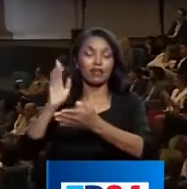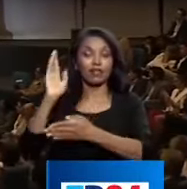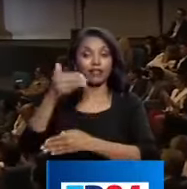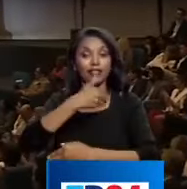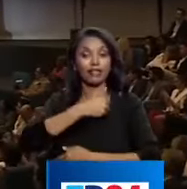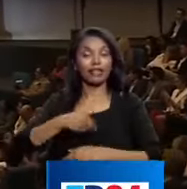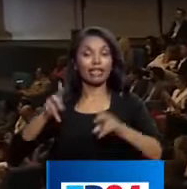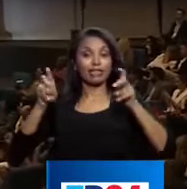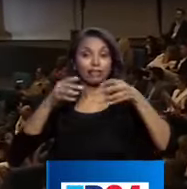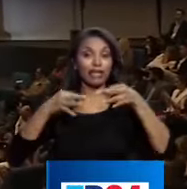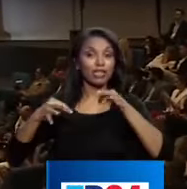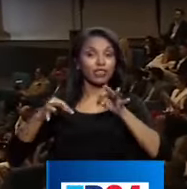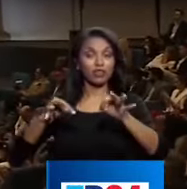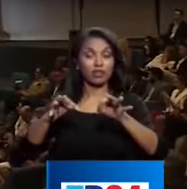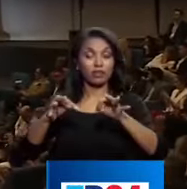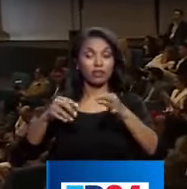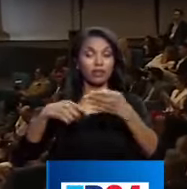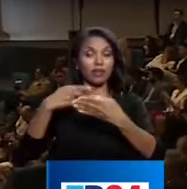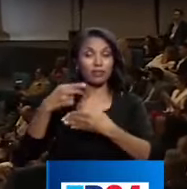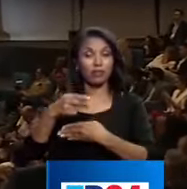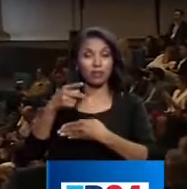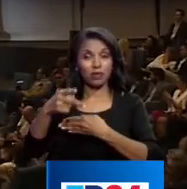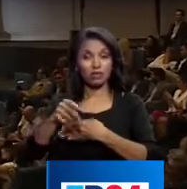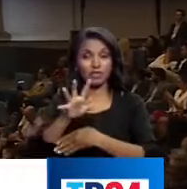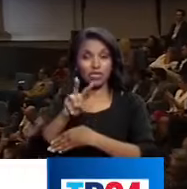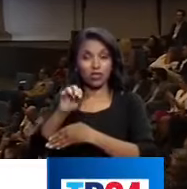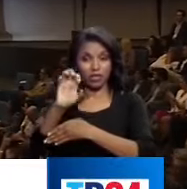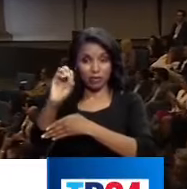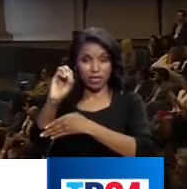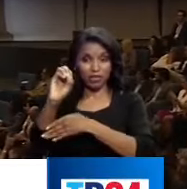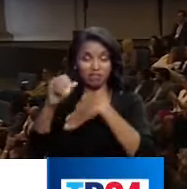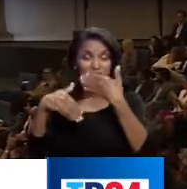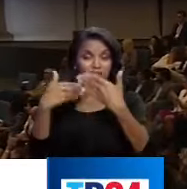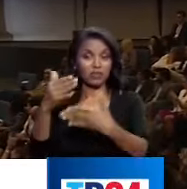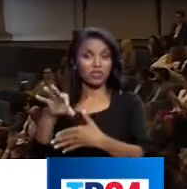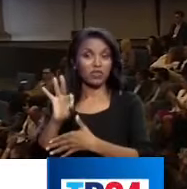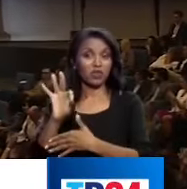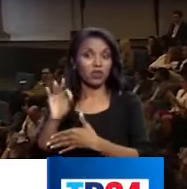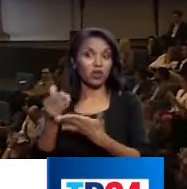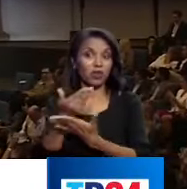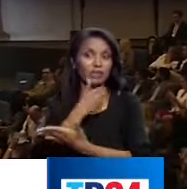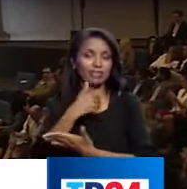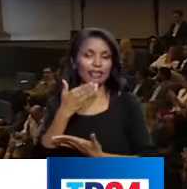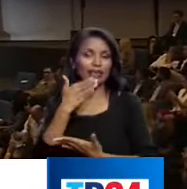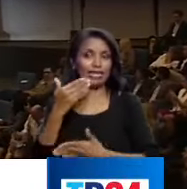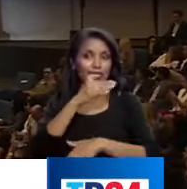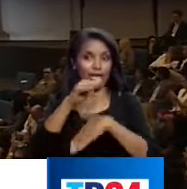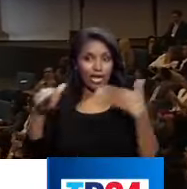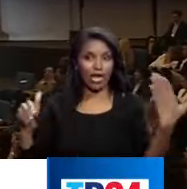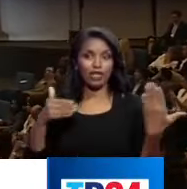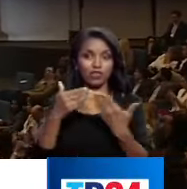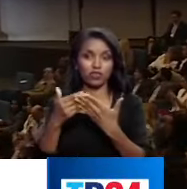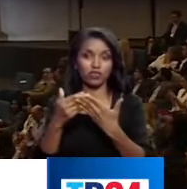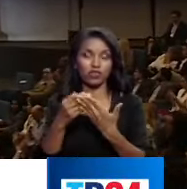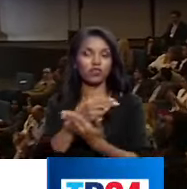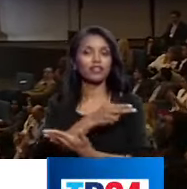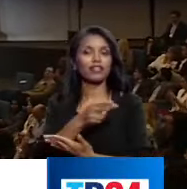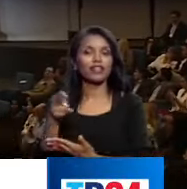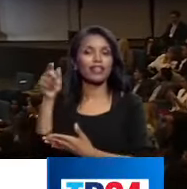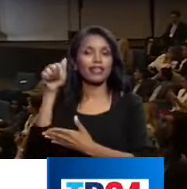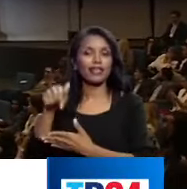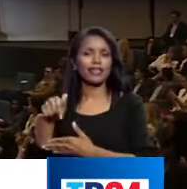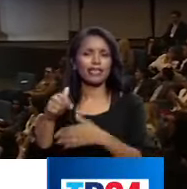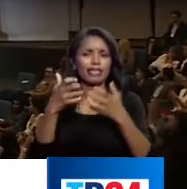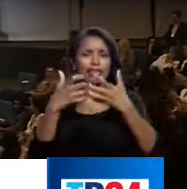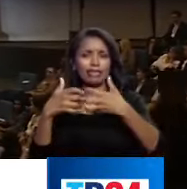presidencial de turismo rumbo a las elecciones del próximo 5 de mayo. Muchas gracias a todos, incluyendo a los miembros de